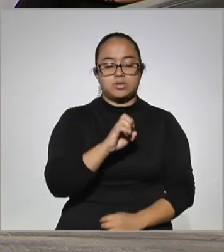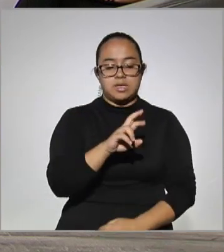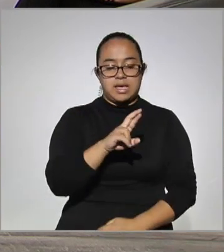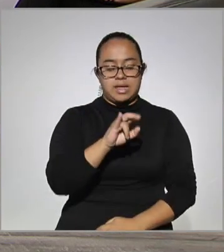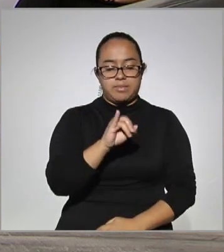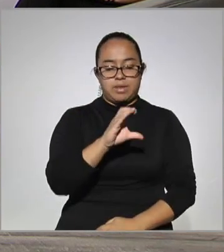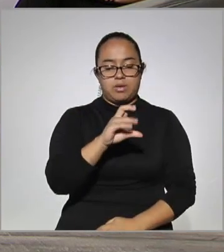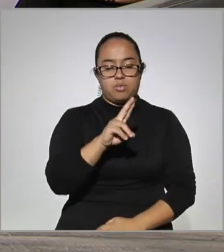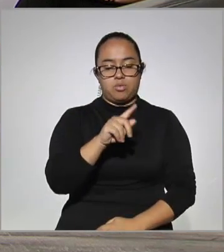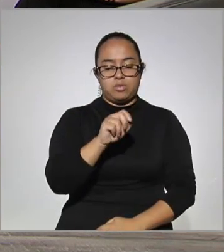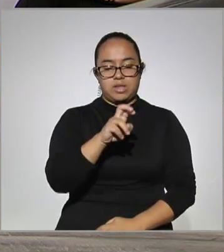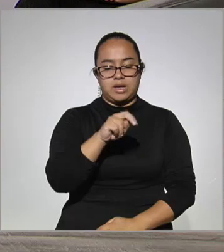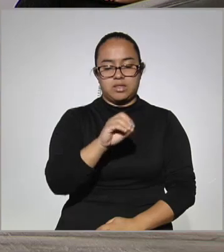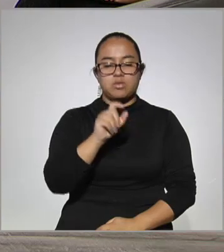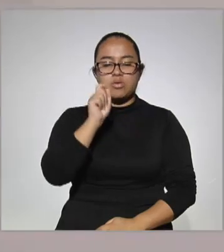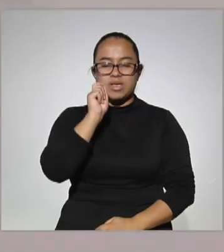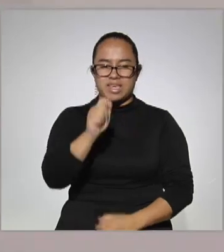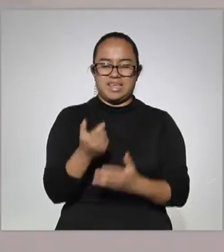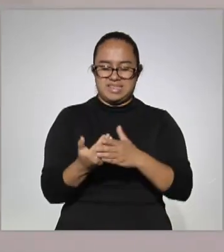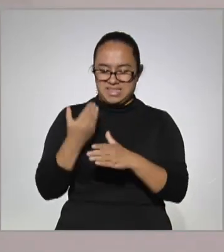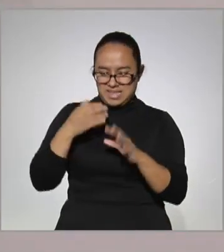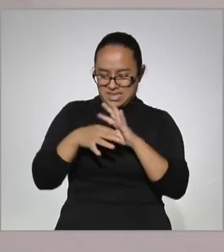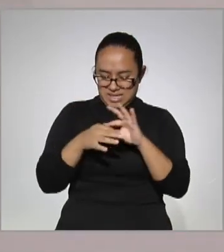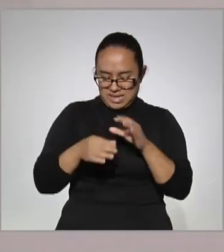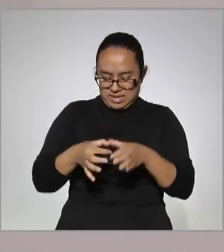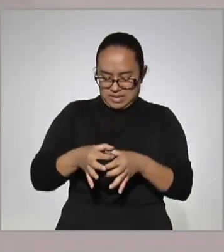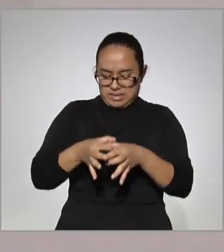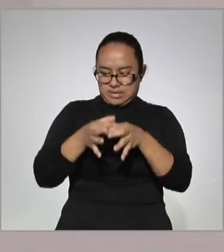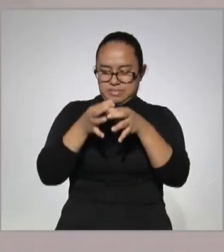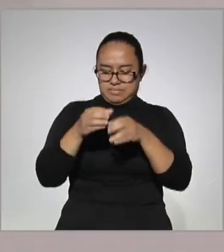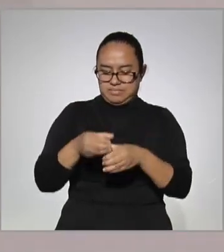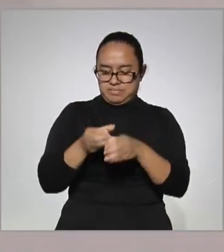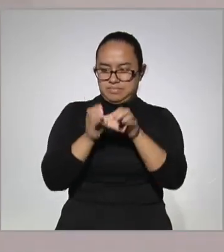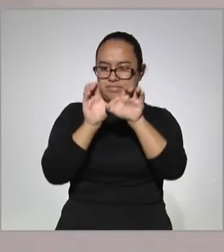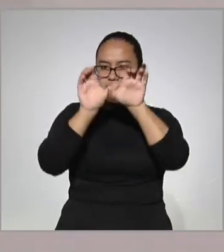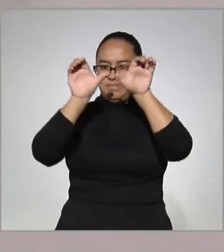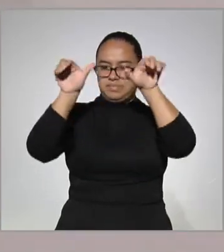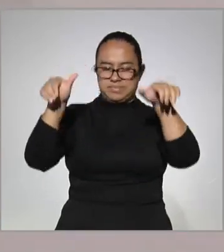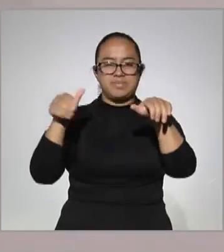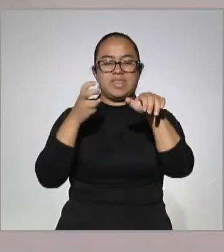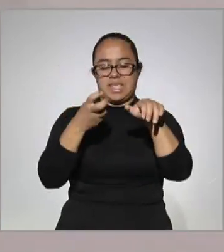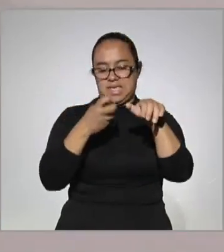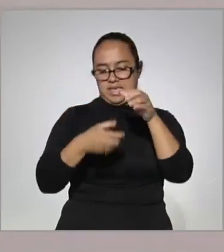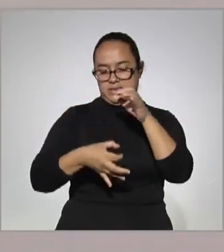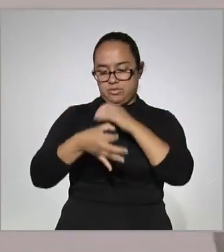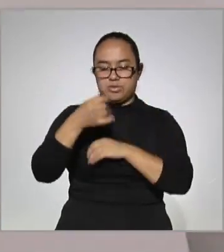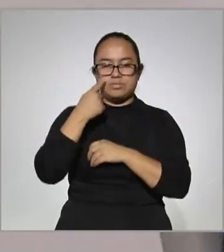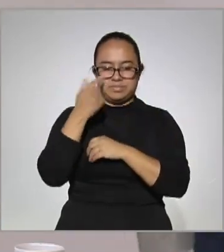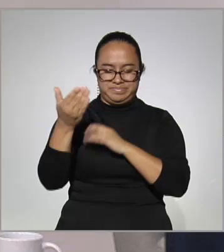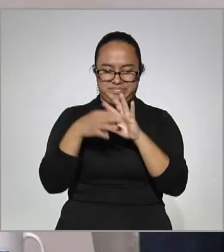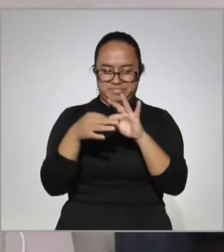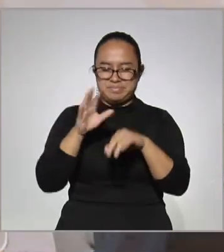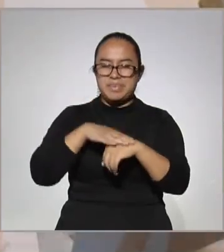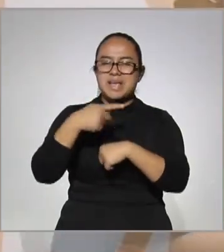cervicuterino, nos estamos refiriendo a este cuello que se habló al principio. Vamos a ver una cápsula de los factores de riesgo y ahorita regresamos.